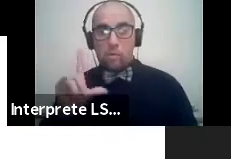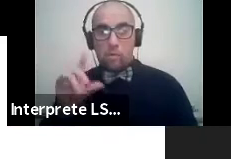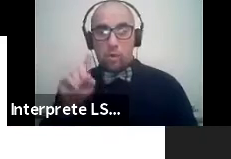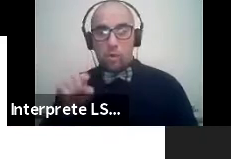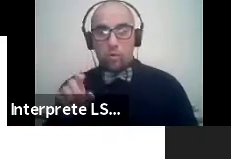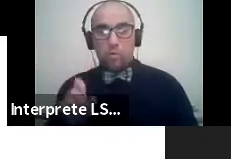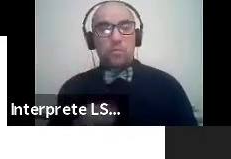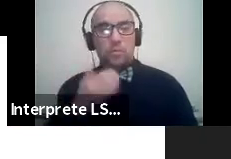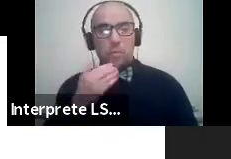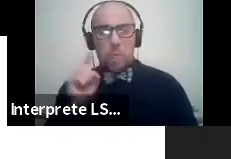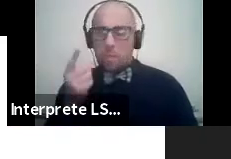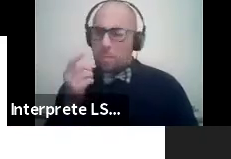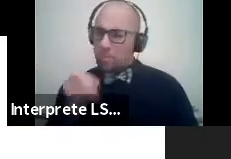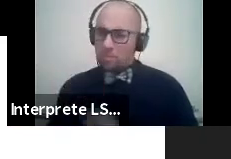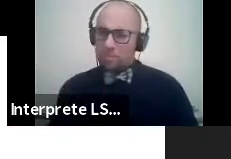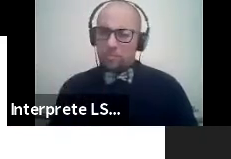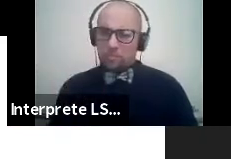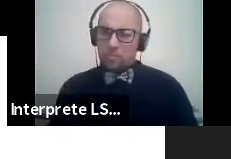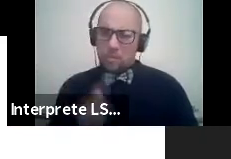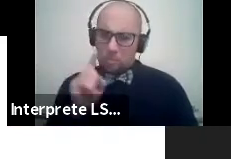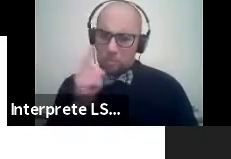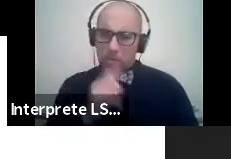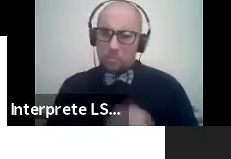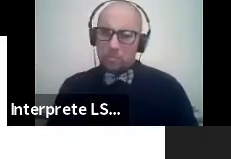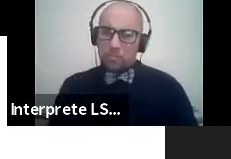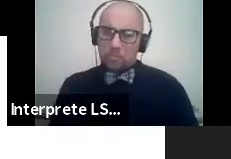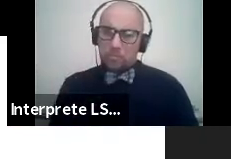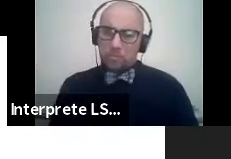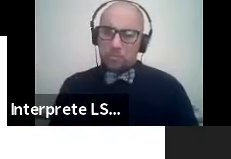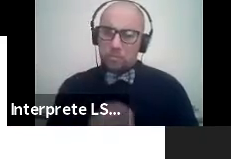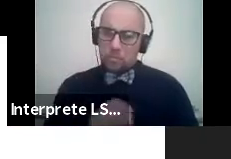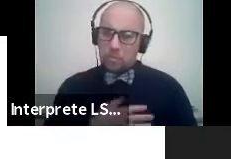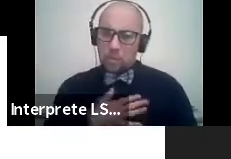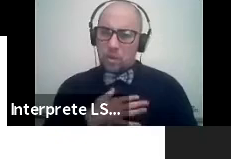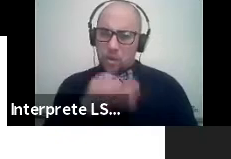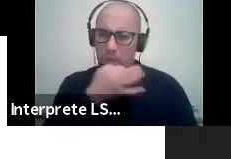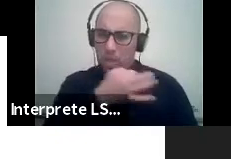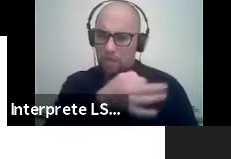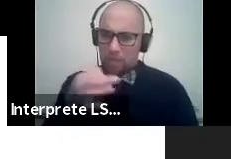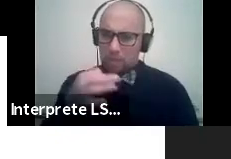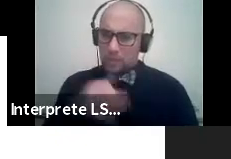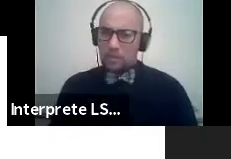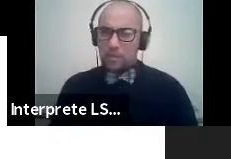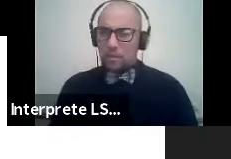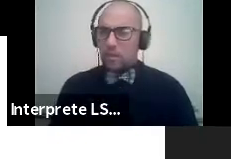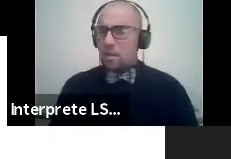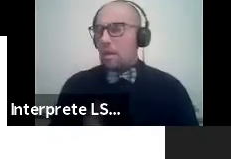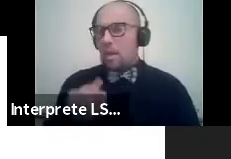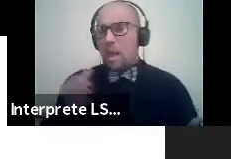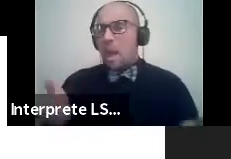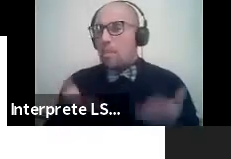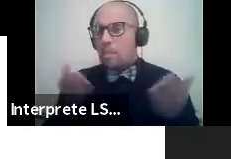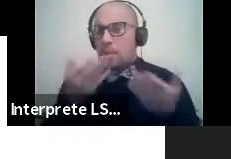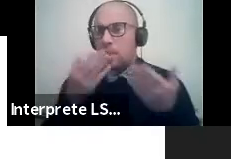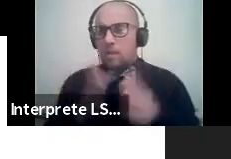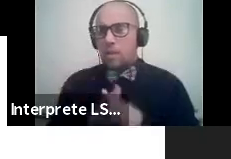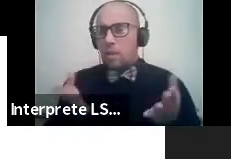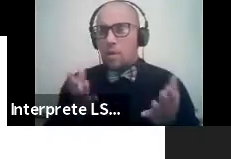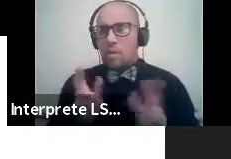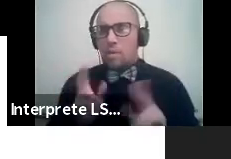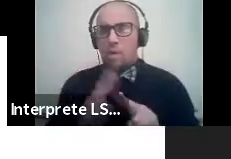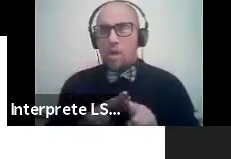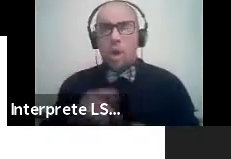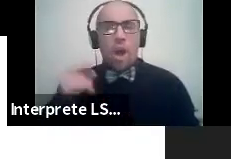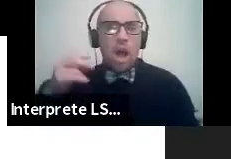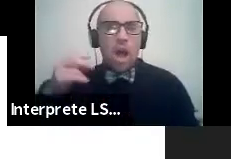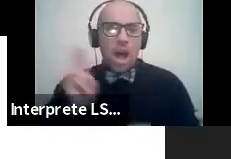Y primero que todo, yo quiero contarles qué es lo que ha motivado y qué es lo que ha dado